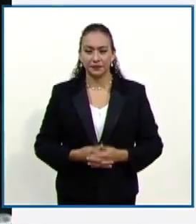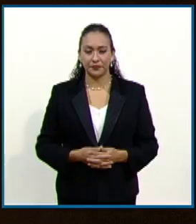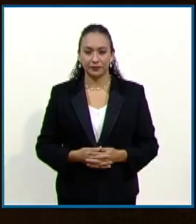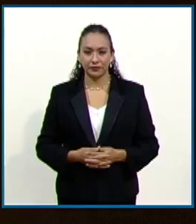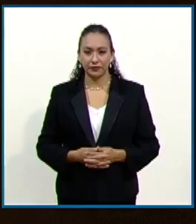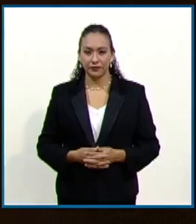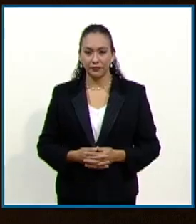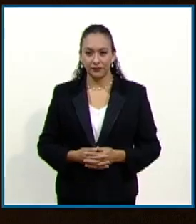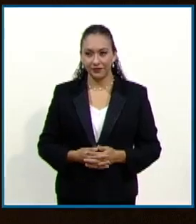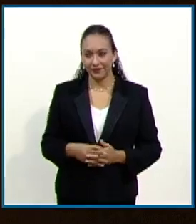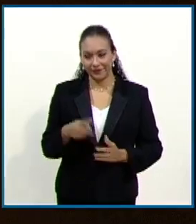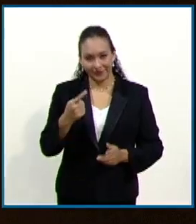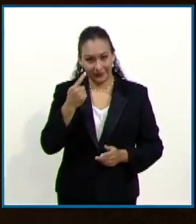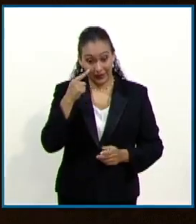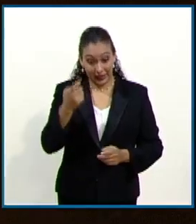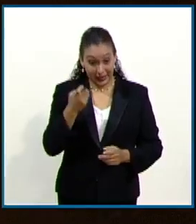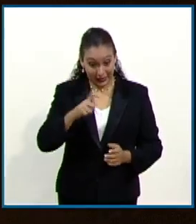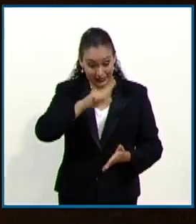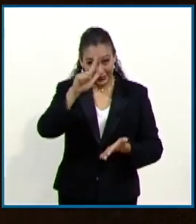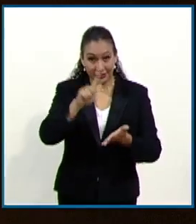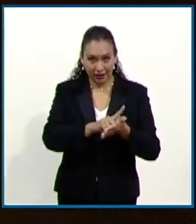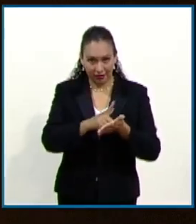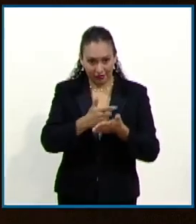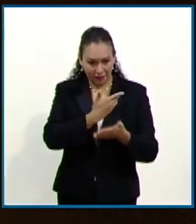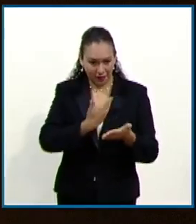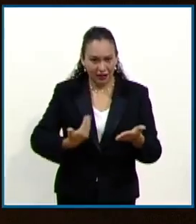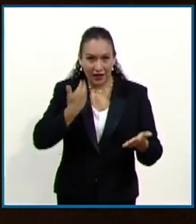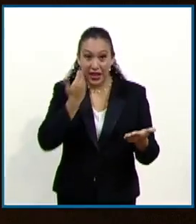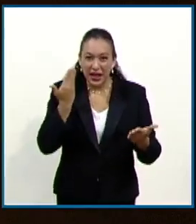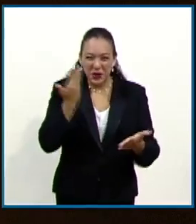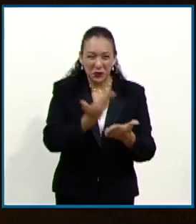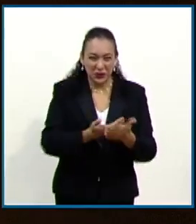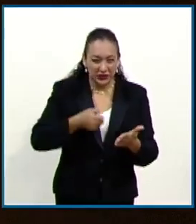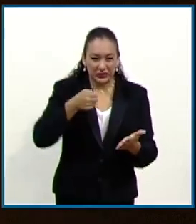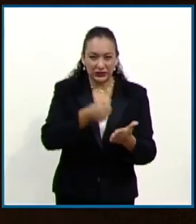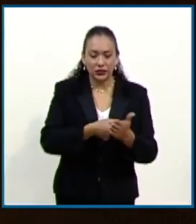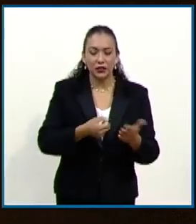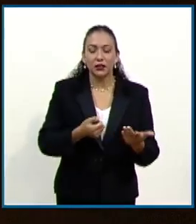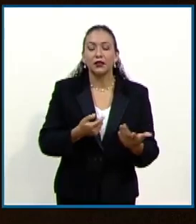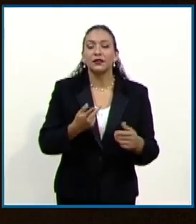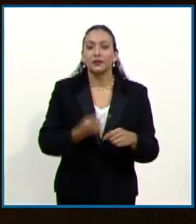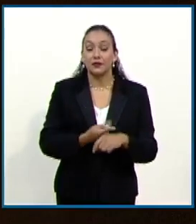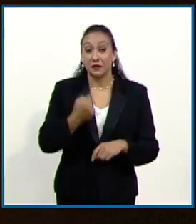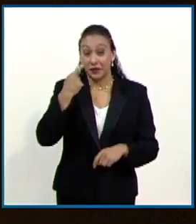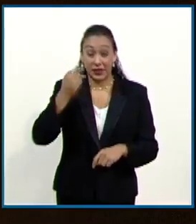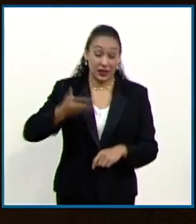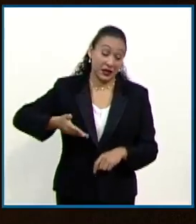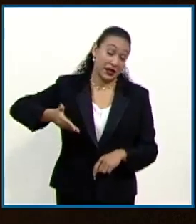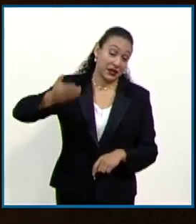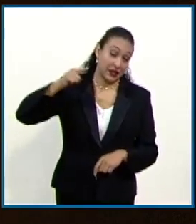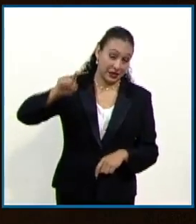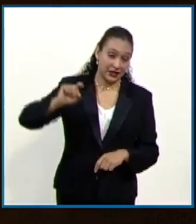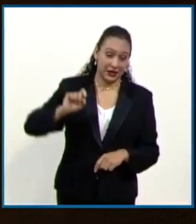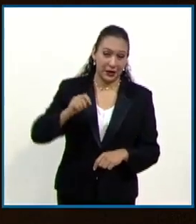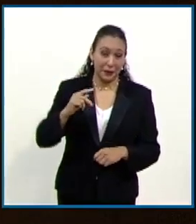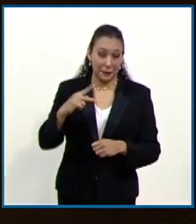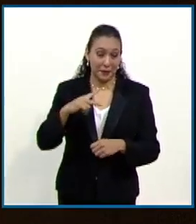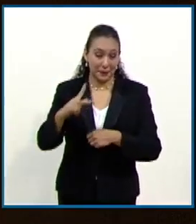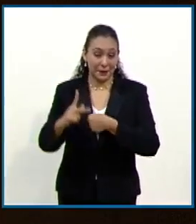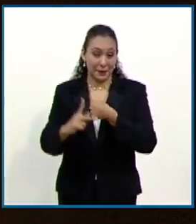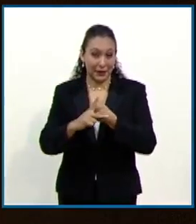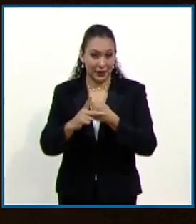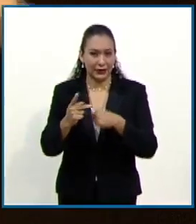Esta ley o esta nueva constitución estableció que los candidatos que iban a insertarse y formar parte